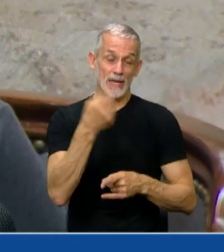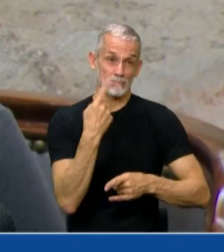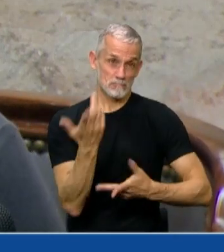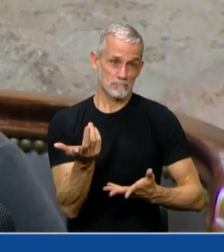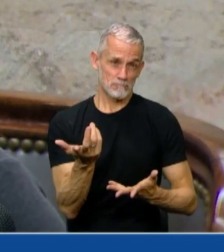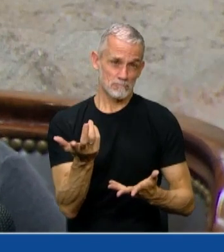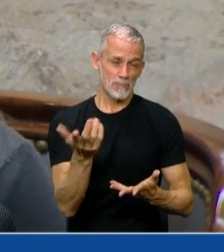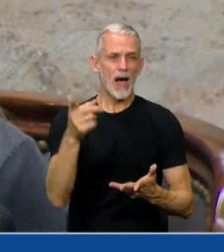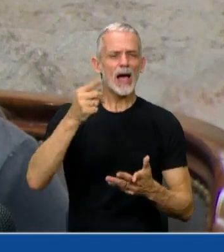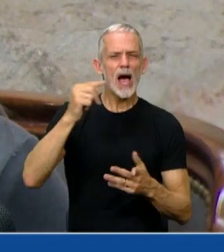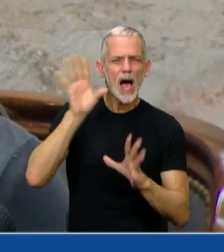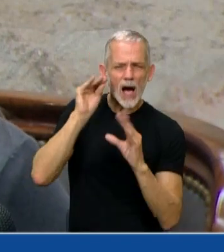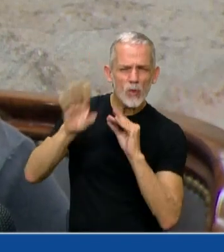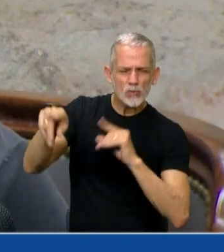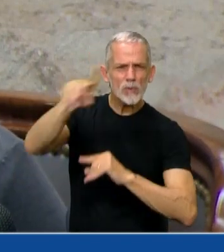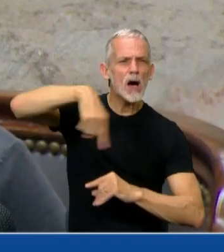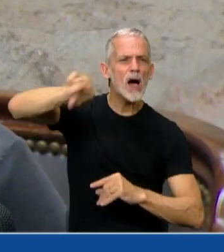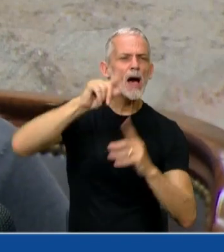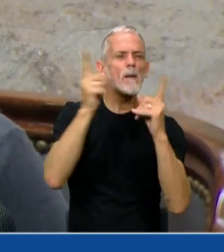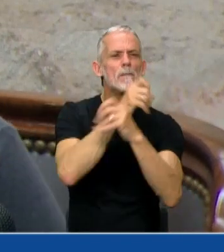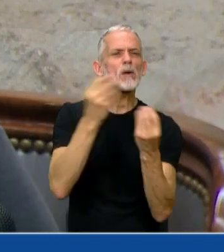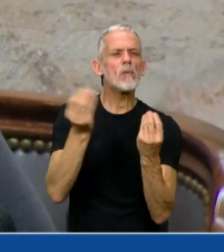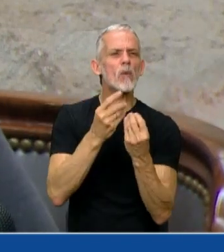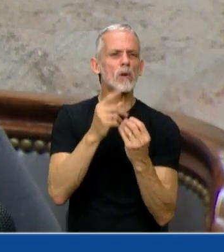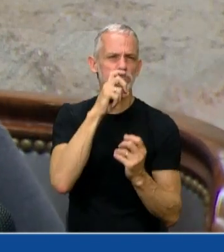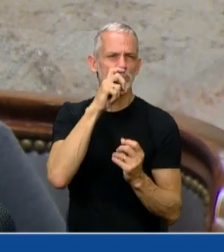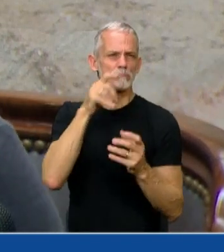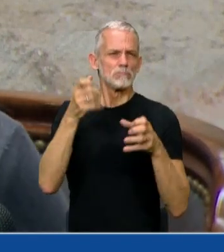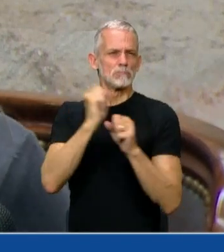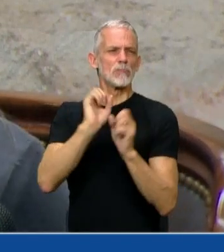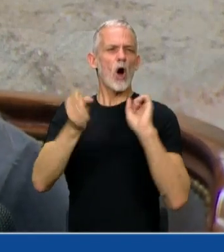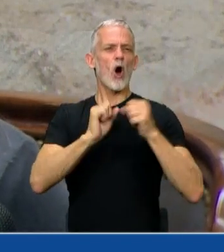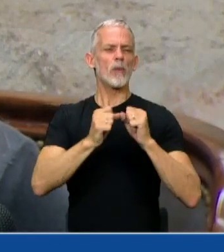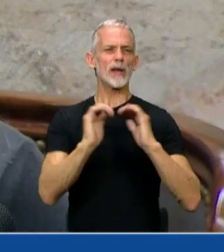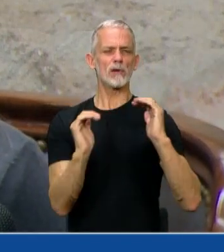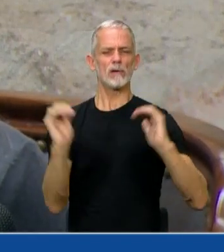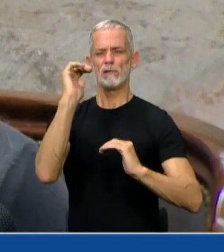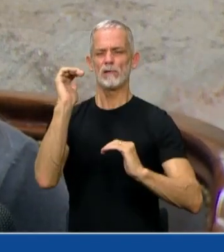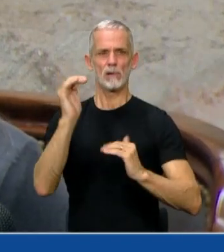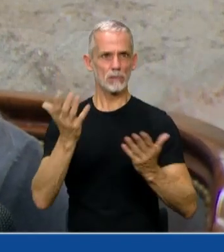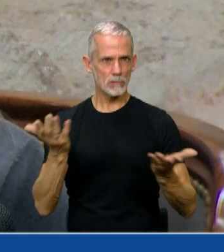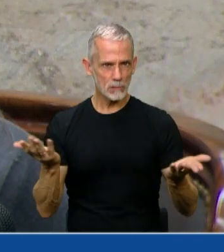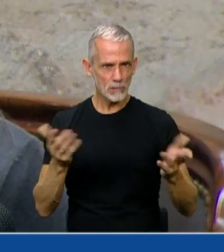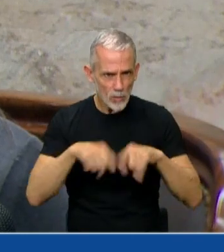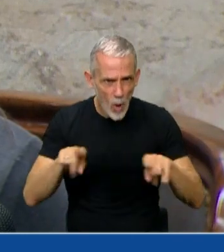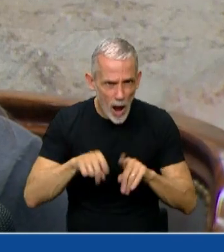acá escuchamos hablar de que era un problema de la aristocracia obrera. ¿Otra vez con la misma historia?